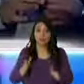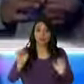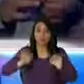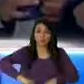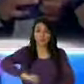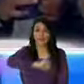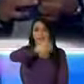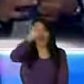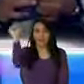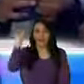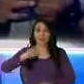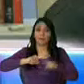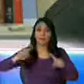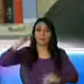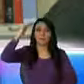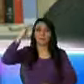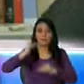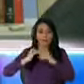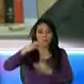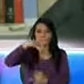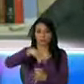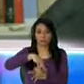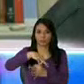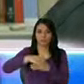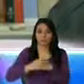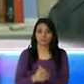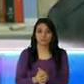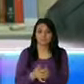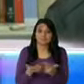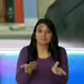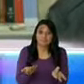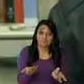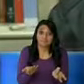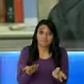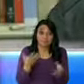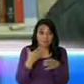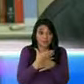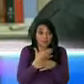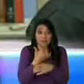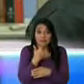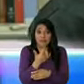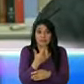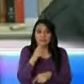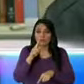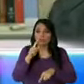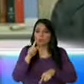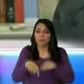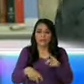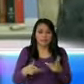pero con baja legitimidad. El factor en contra, probablemente, de esta fórmula es que no permite una